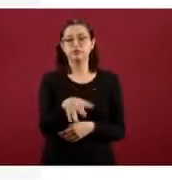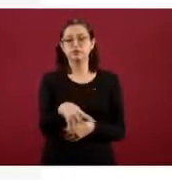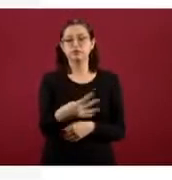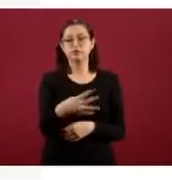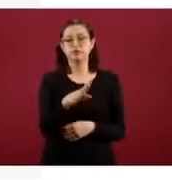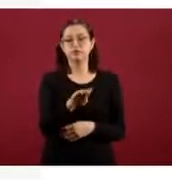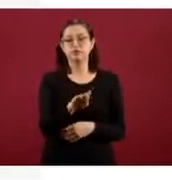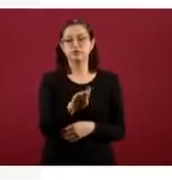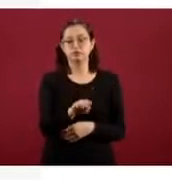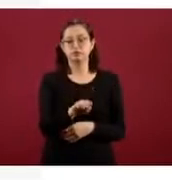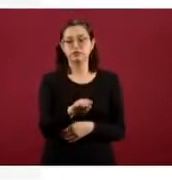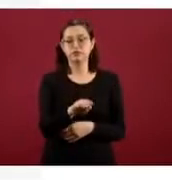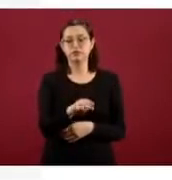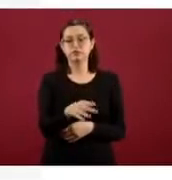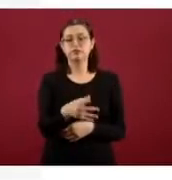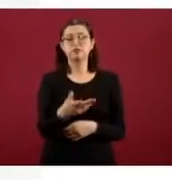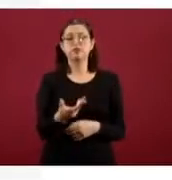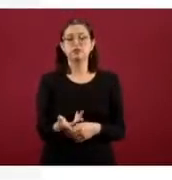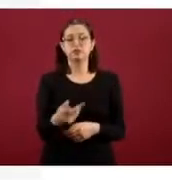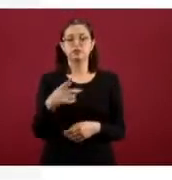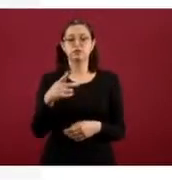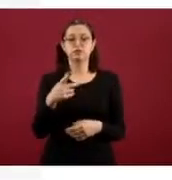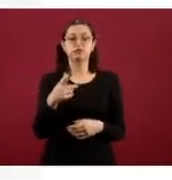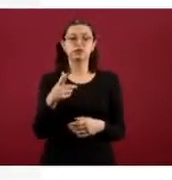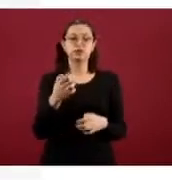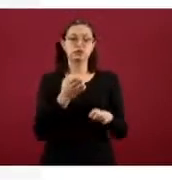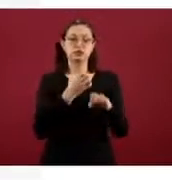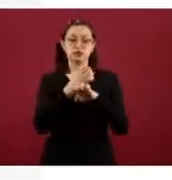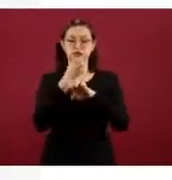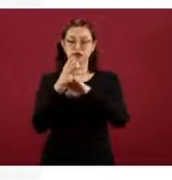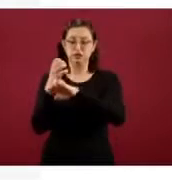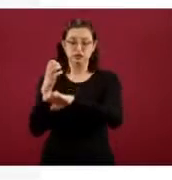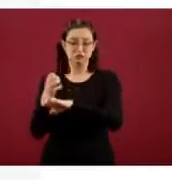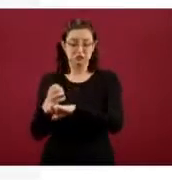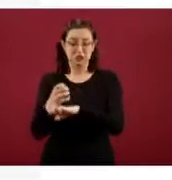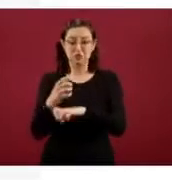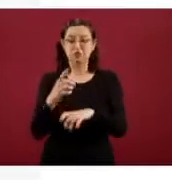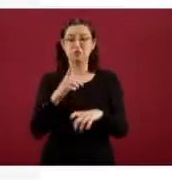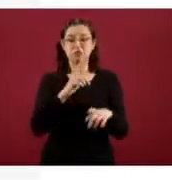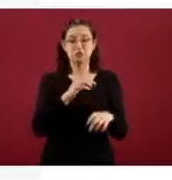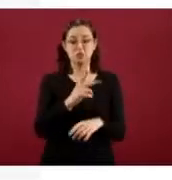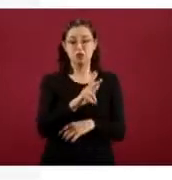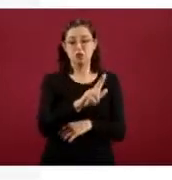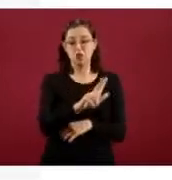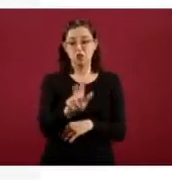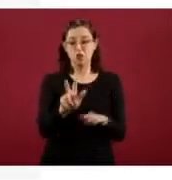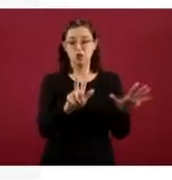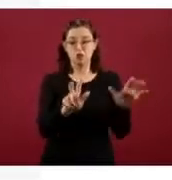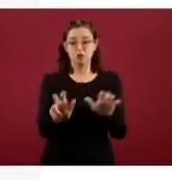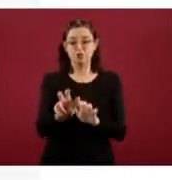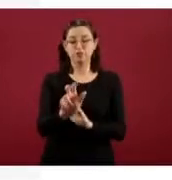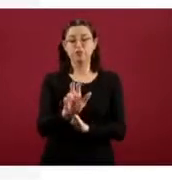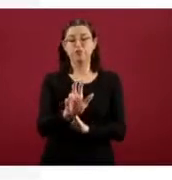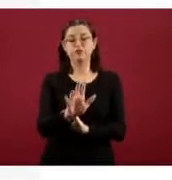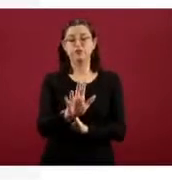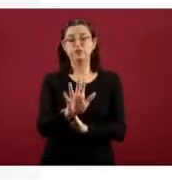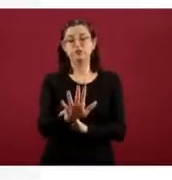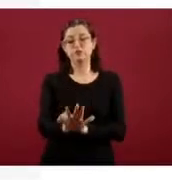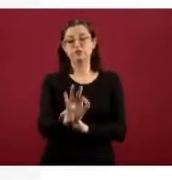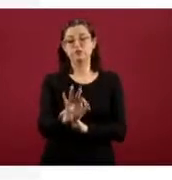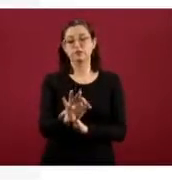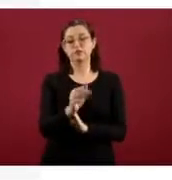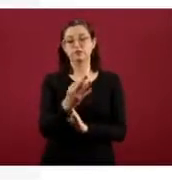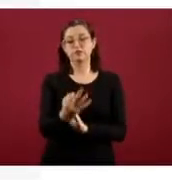62 14 90. Si está en una entidad federativa que no es la Ciudad de México, es 800